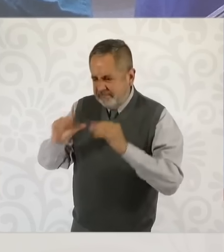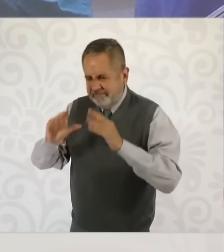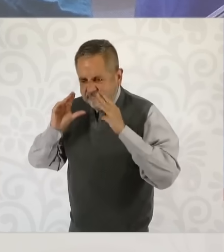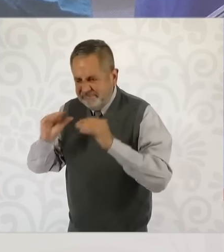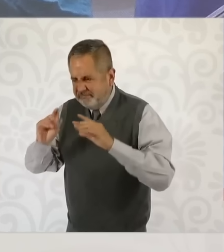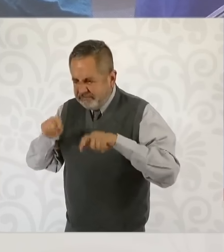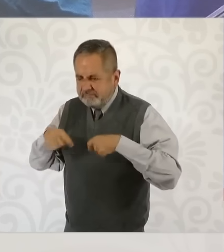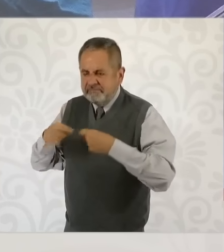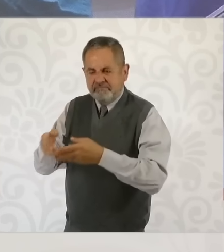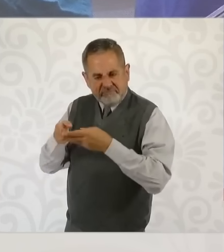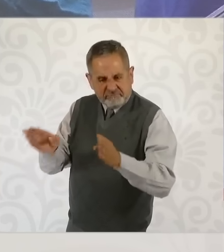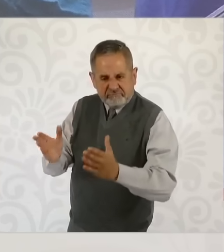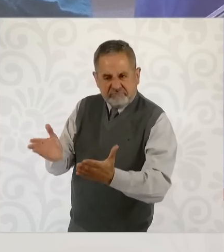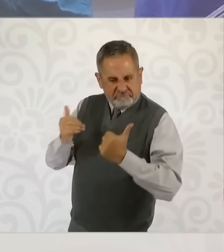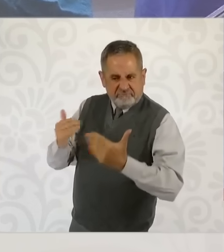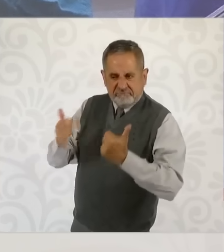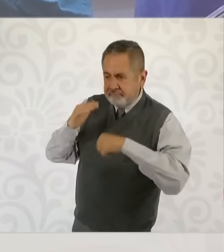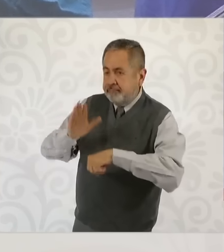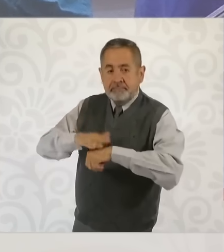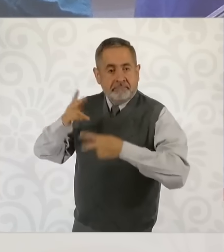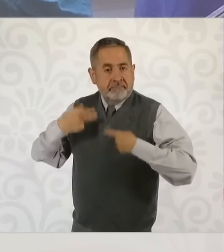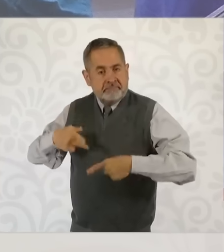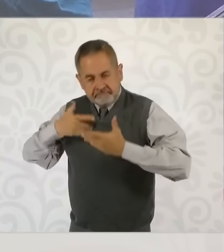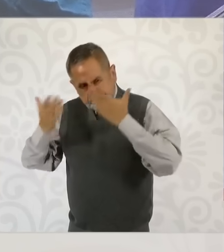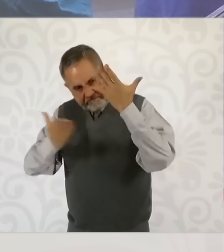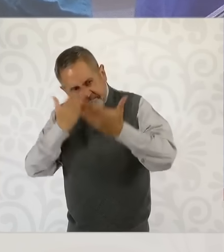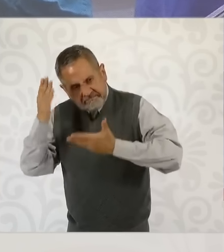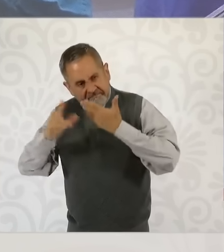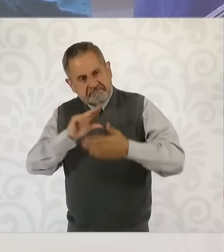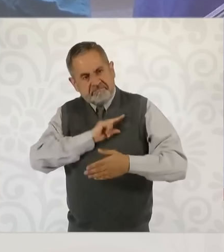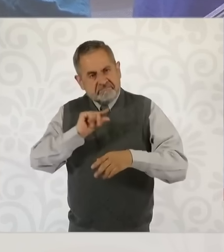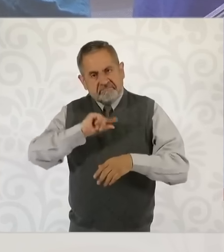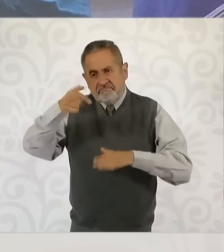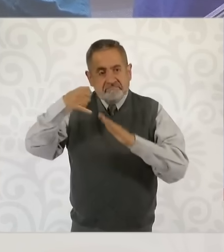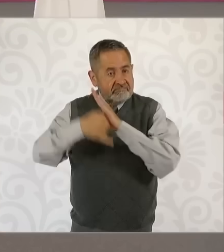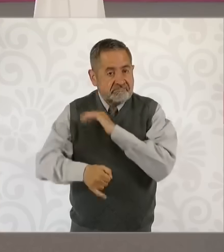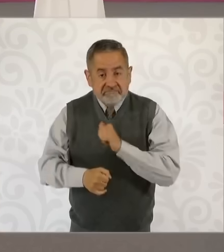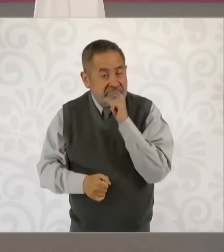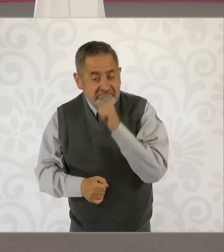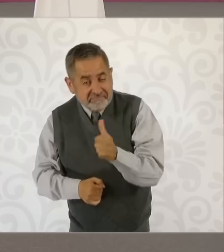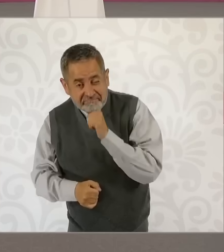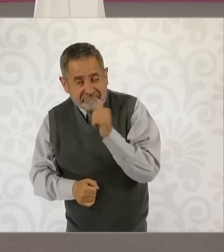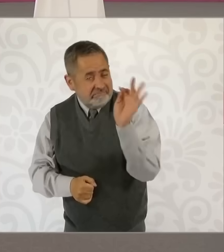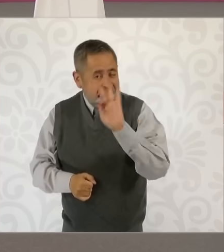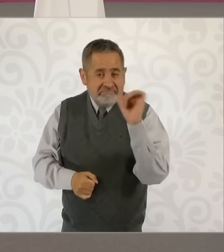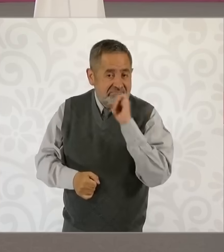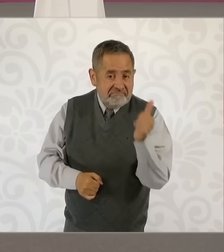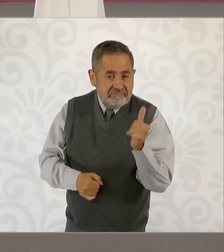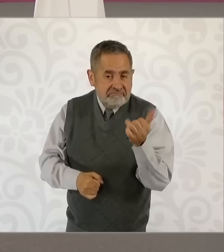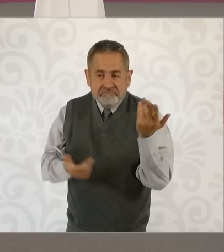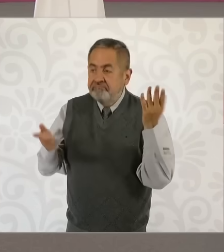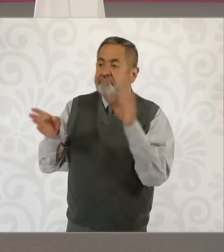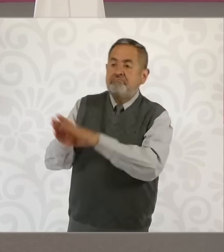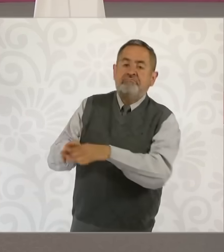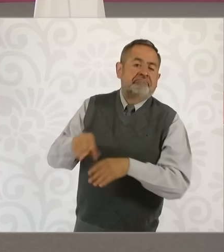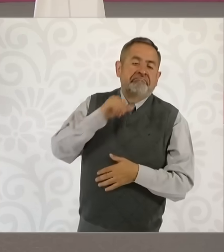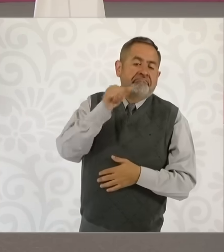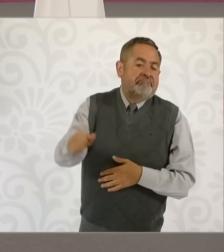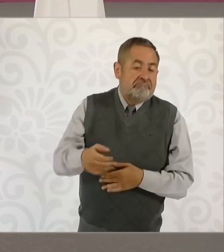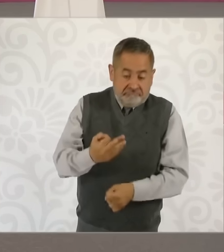educativa de abrir el ingreso para la especialidad, nunca hubiéramos tenido esto porque no hubiera habido médicos